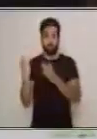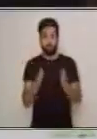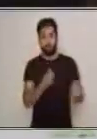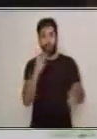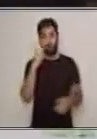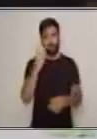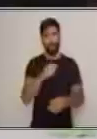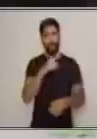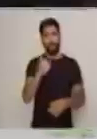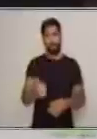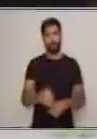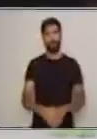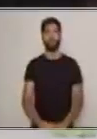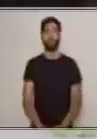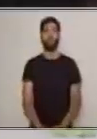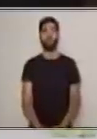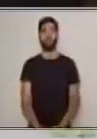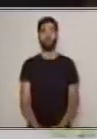siguiente destreza.